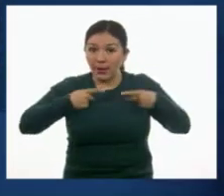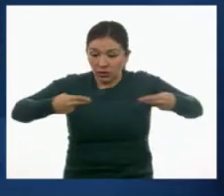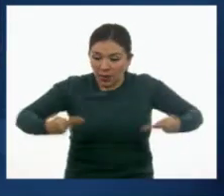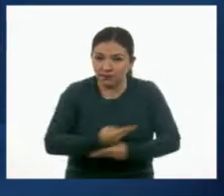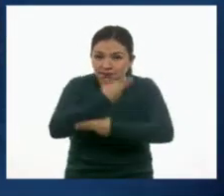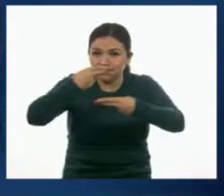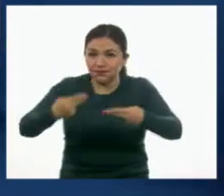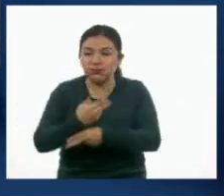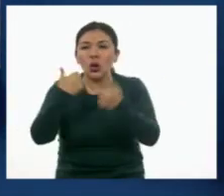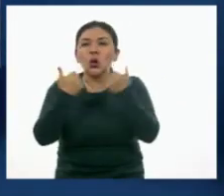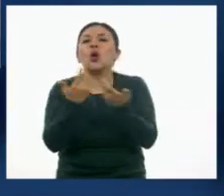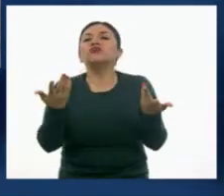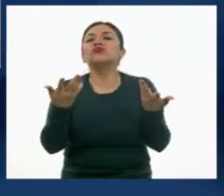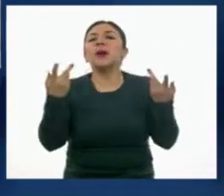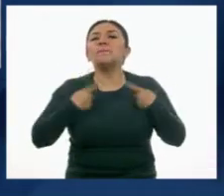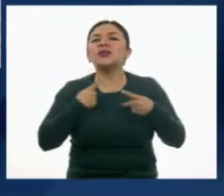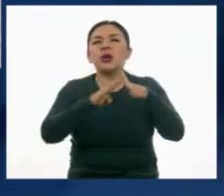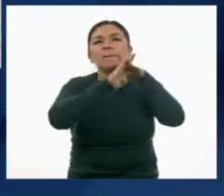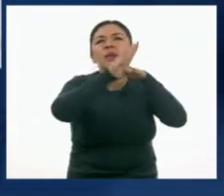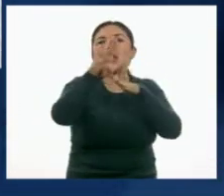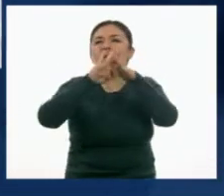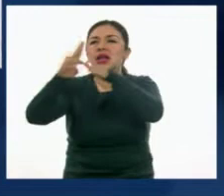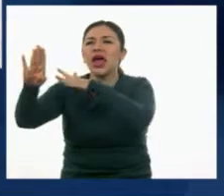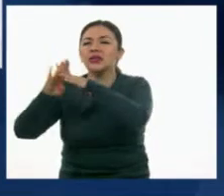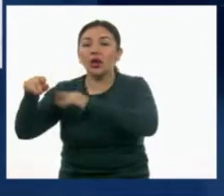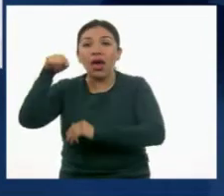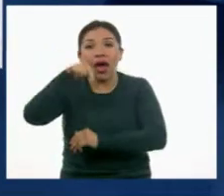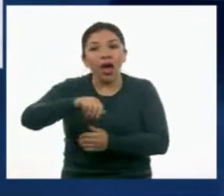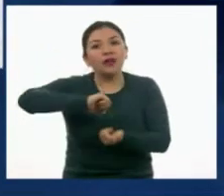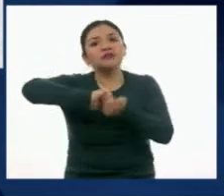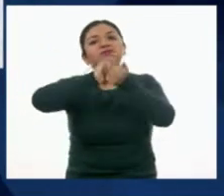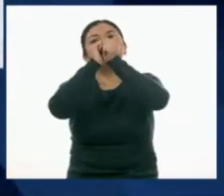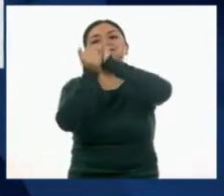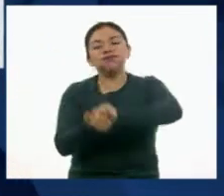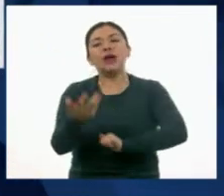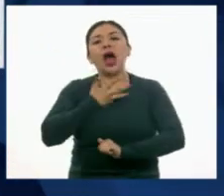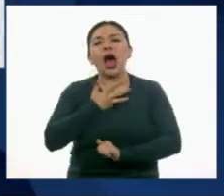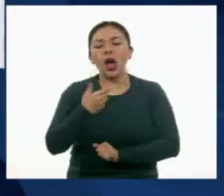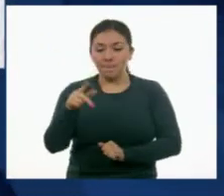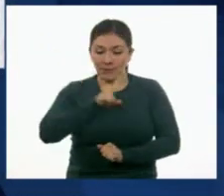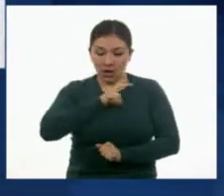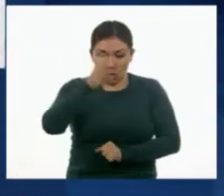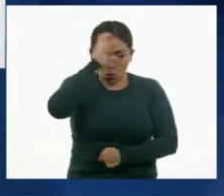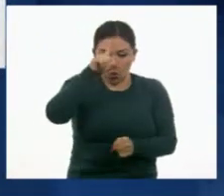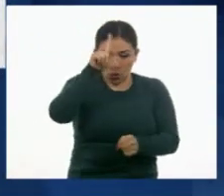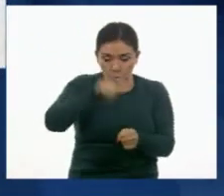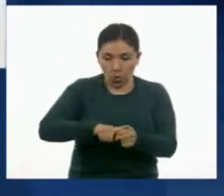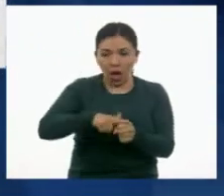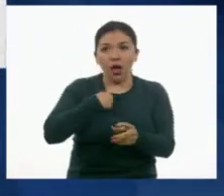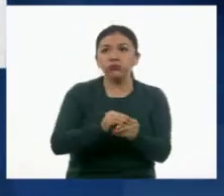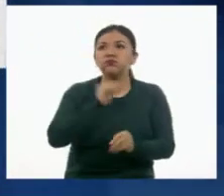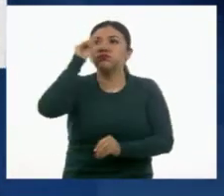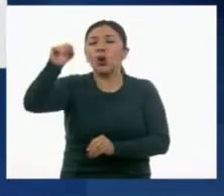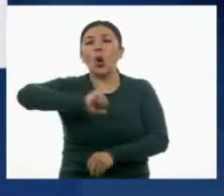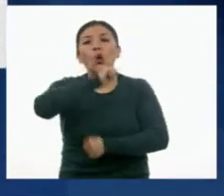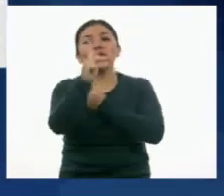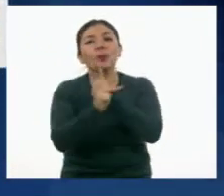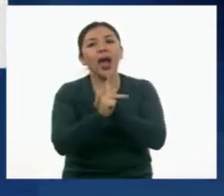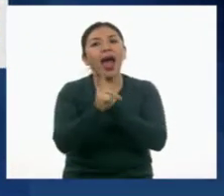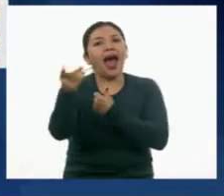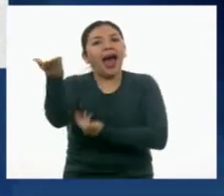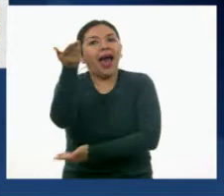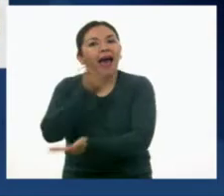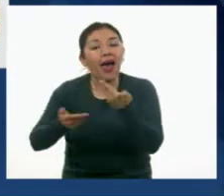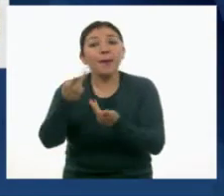través de la migración, pues va a lograr también que se lleve cultura a otros países, pero tenemos que tener mucho cuidado